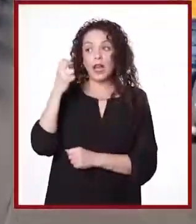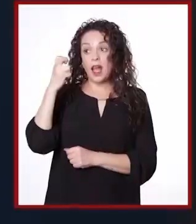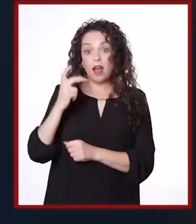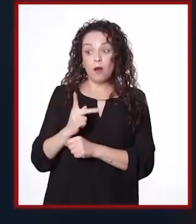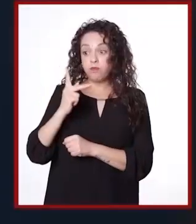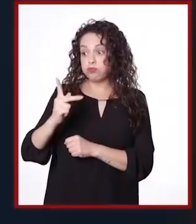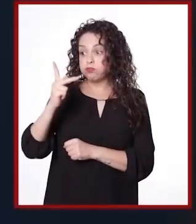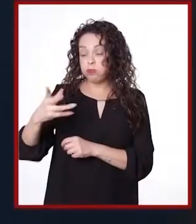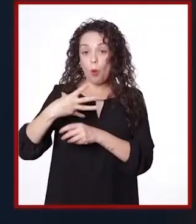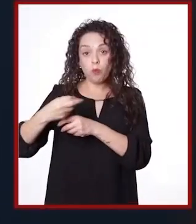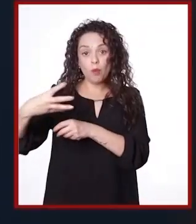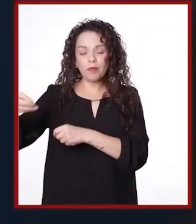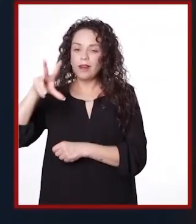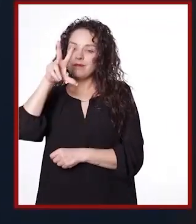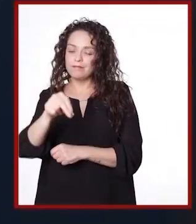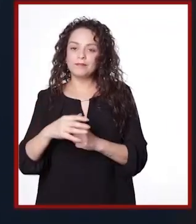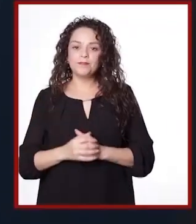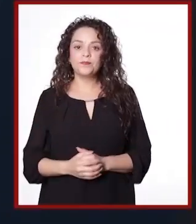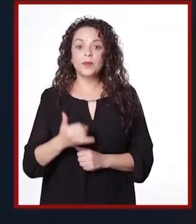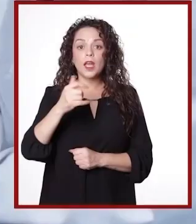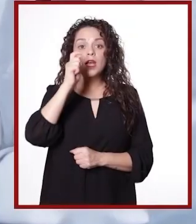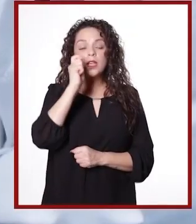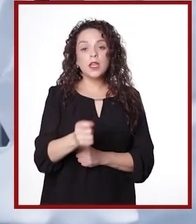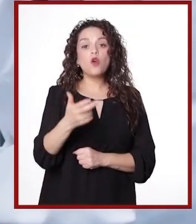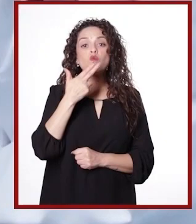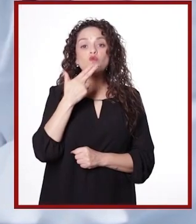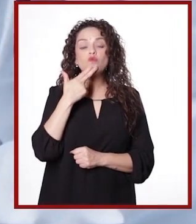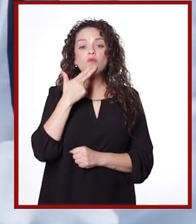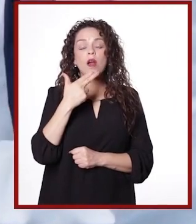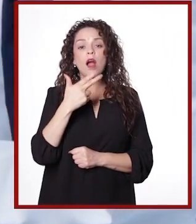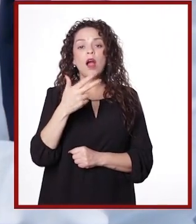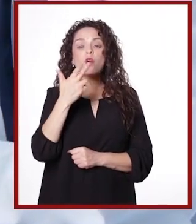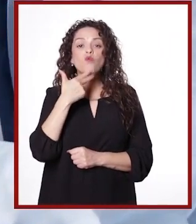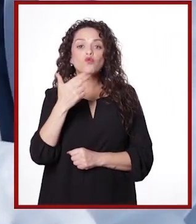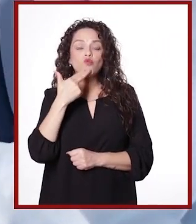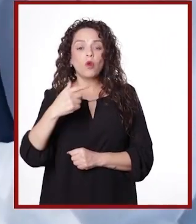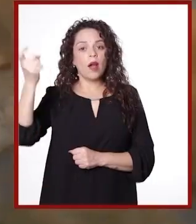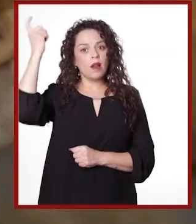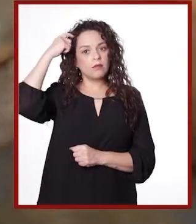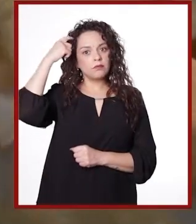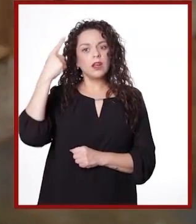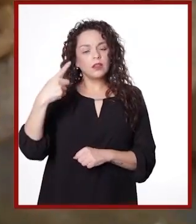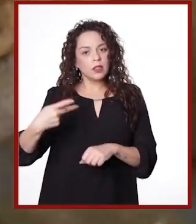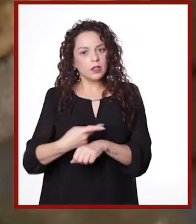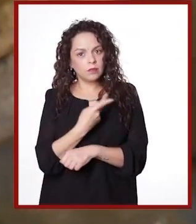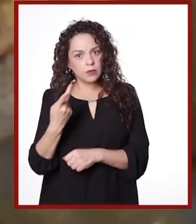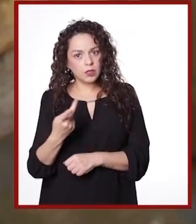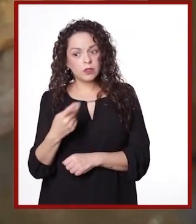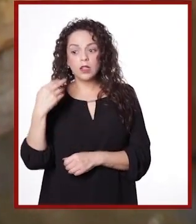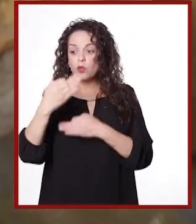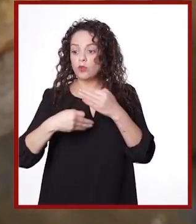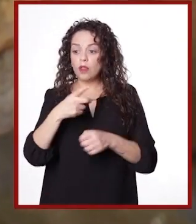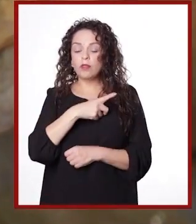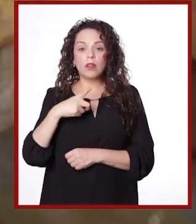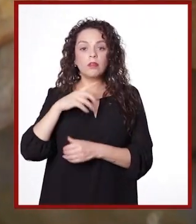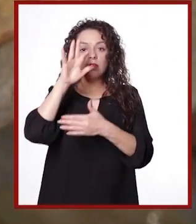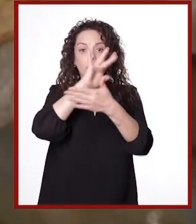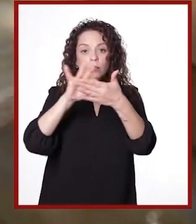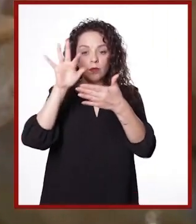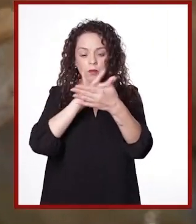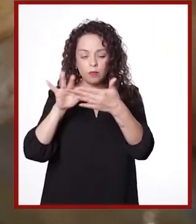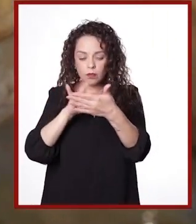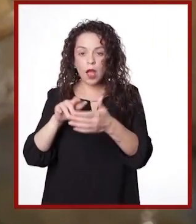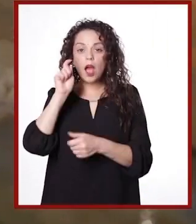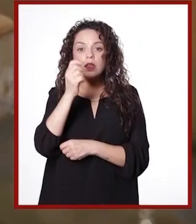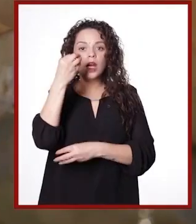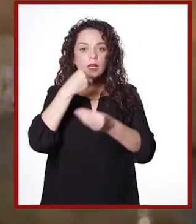favor. Y para terminar, el efecto del azúcar en el cerebro y sus consecuencias. Todos a leer los etiquetados y a gestionar